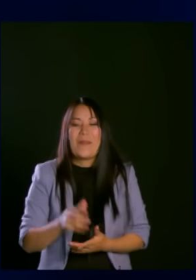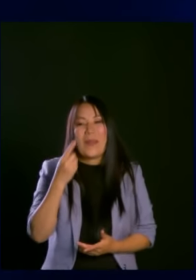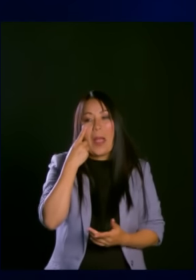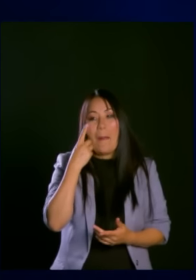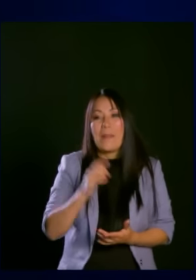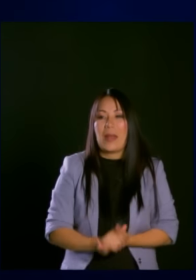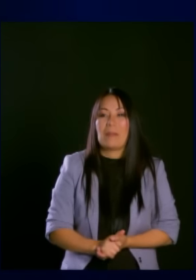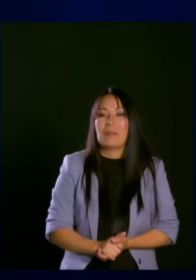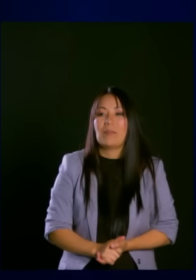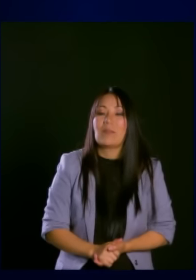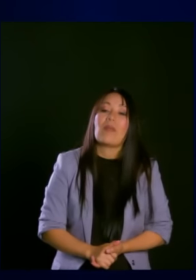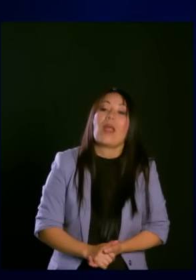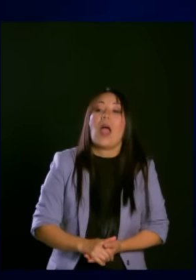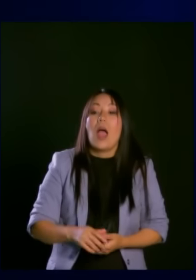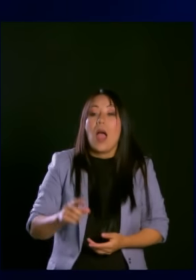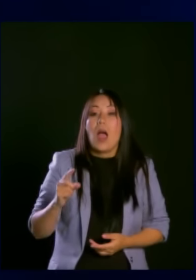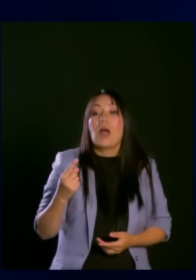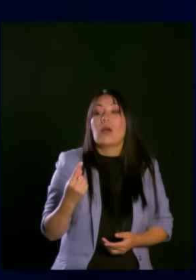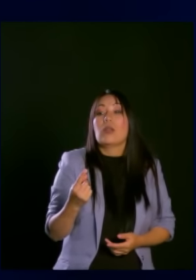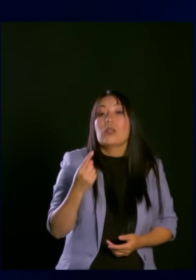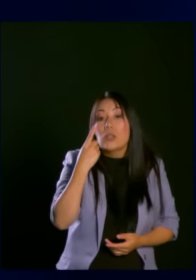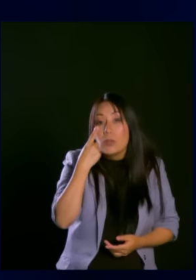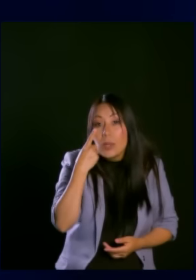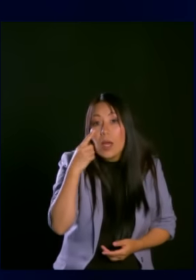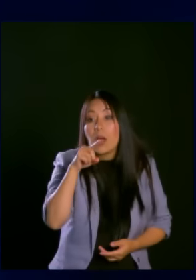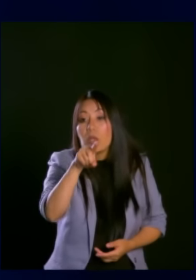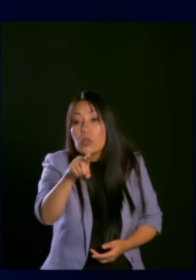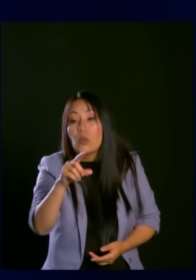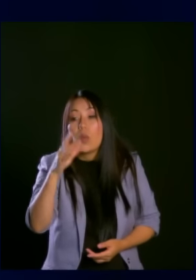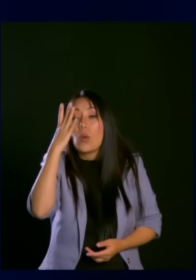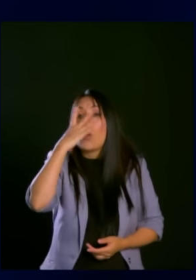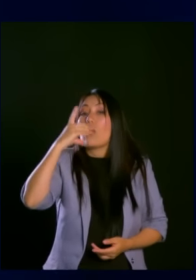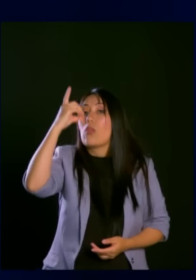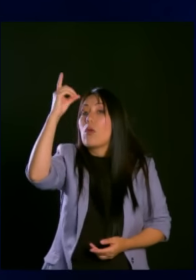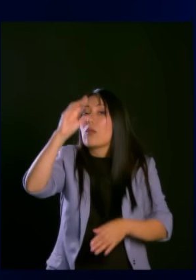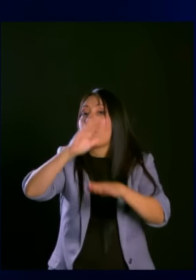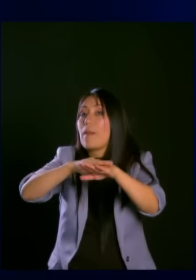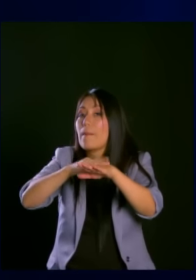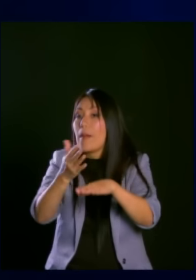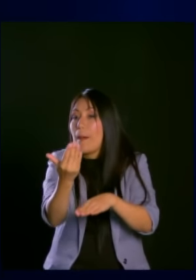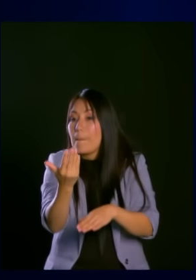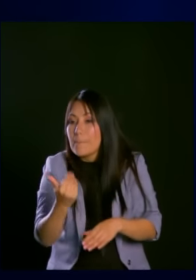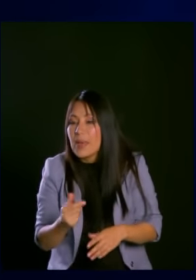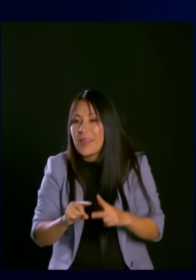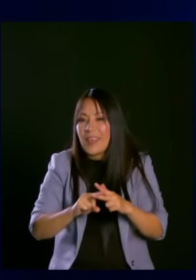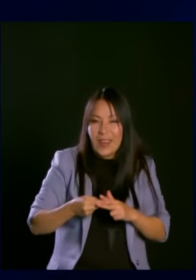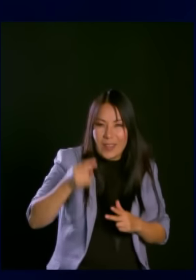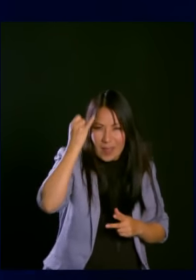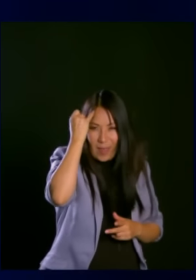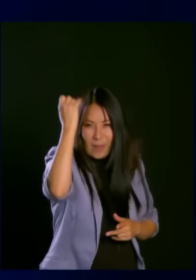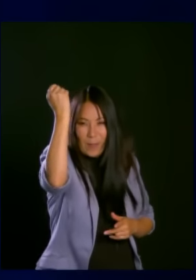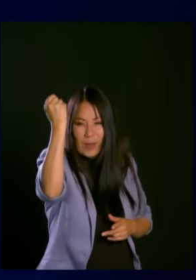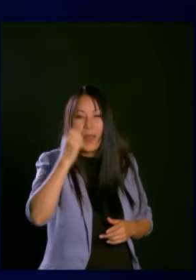ese emprendimiento que Dios te ha llamado a hacer, solo tengo la pregunta,